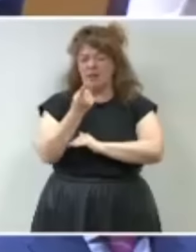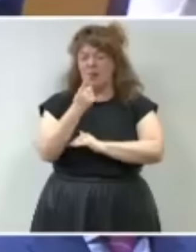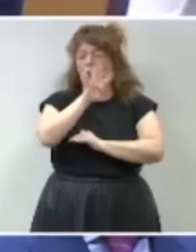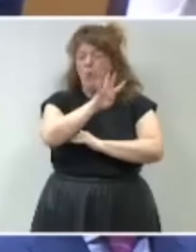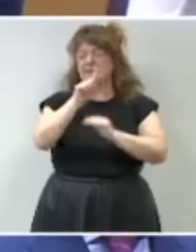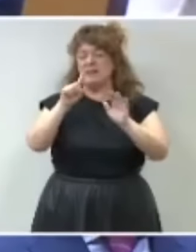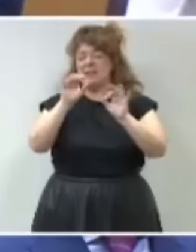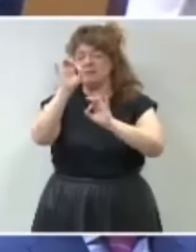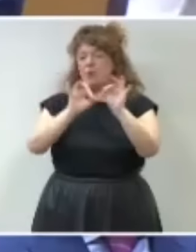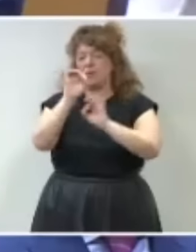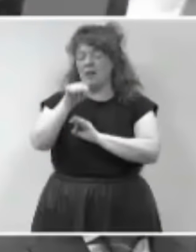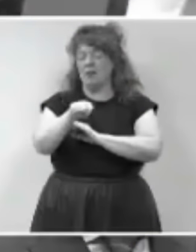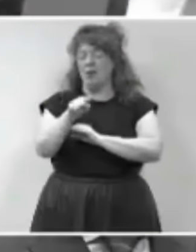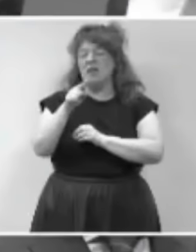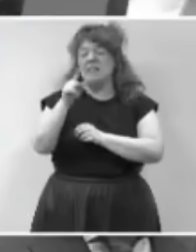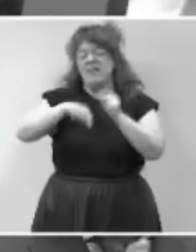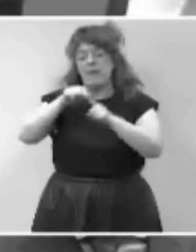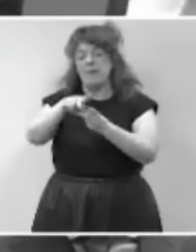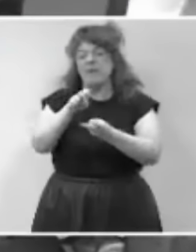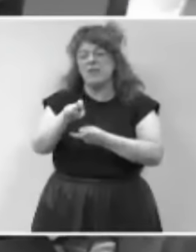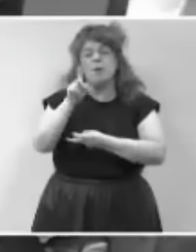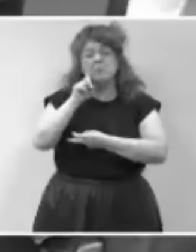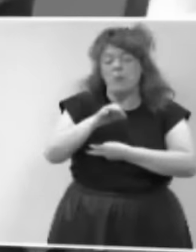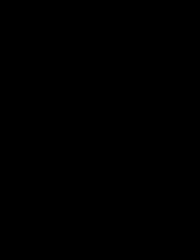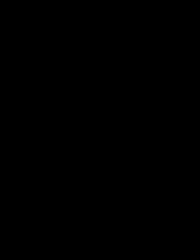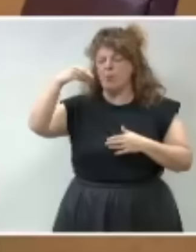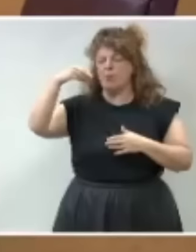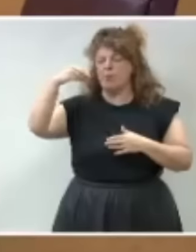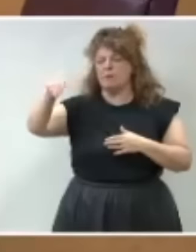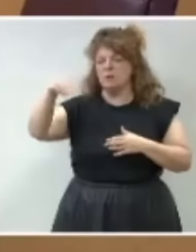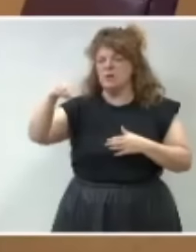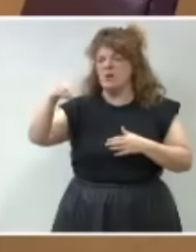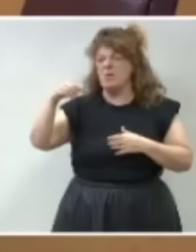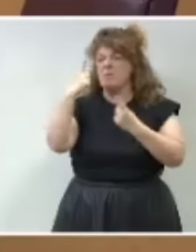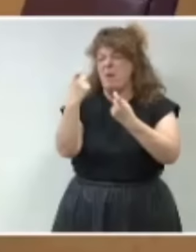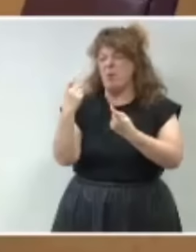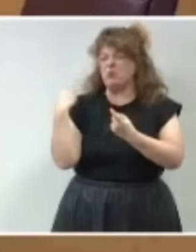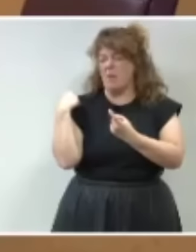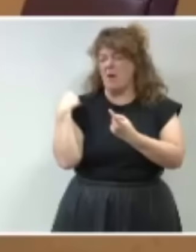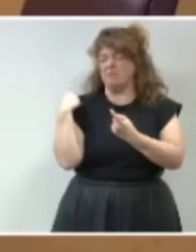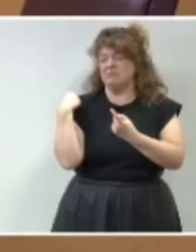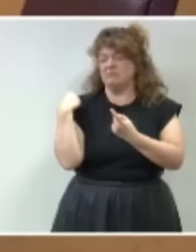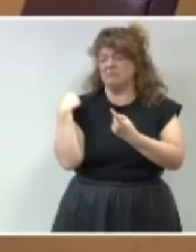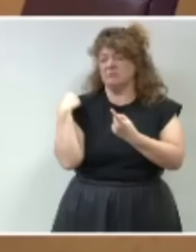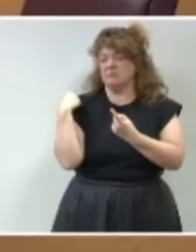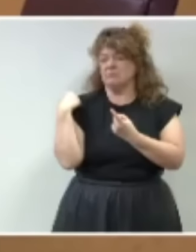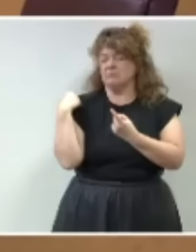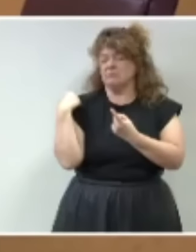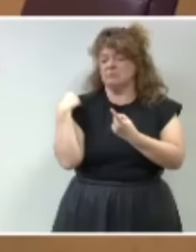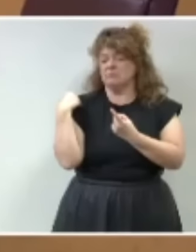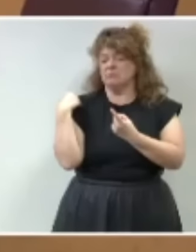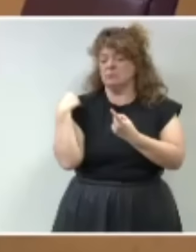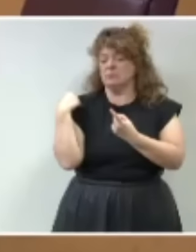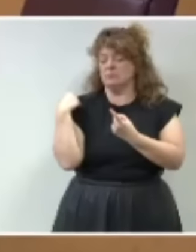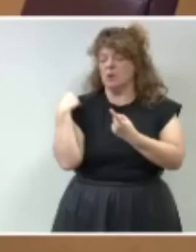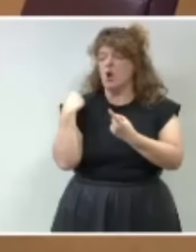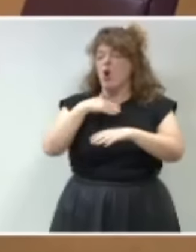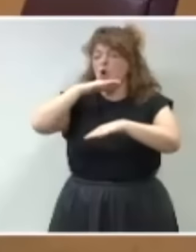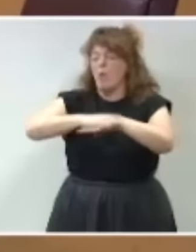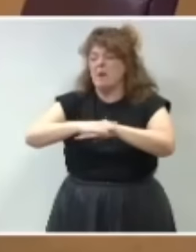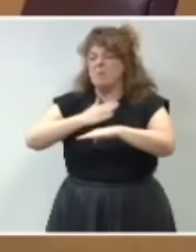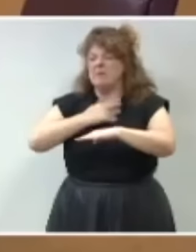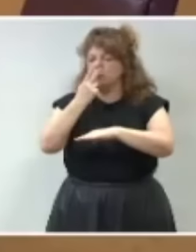43,6% a 31 de diciembre, según Hacienda. Puede ser mentira porque es de la señora Montero. Me preguntaba usted cómo iba a cumplir mis